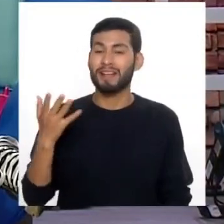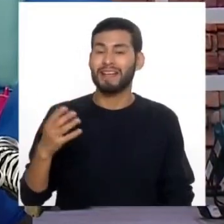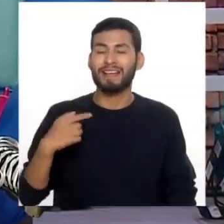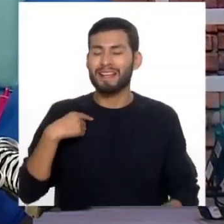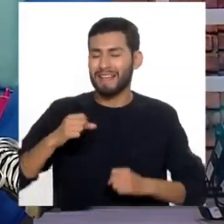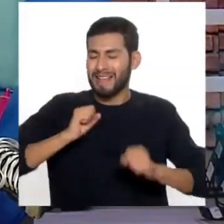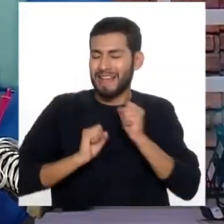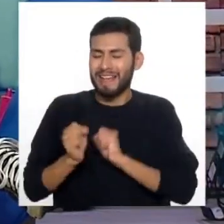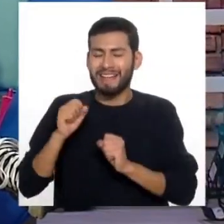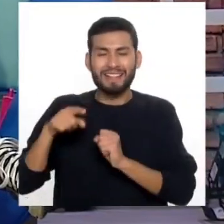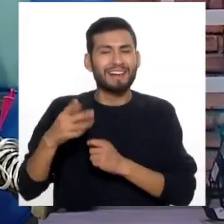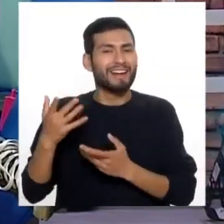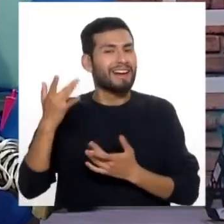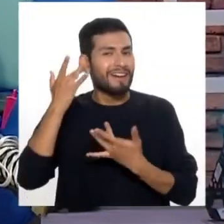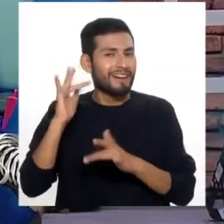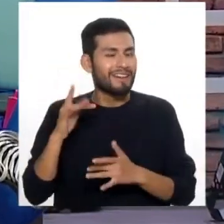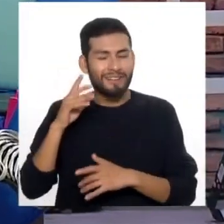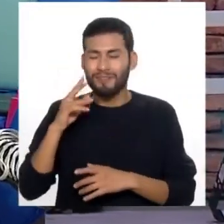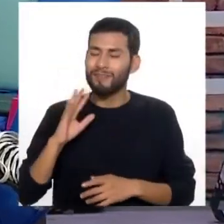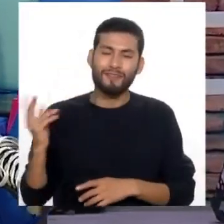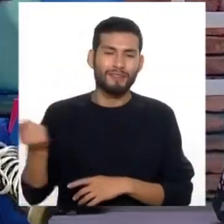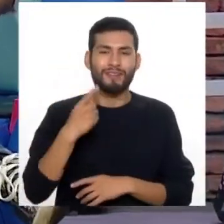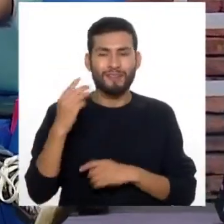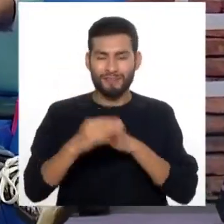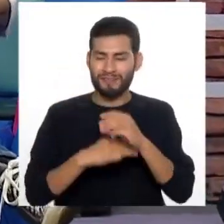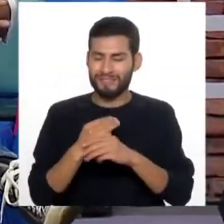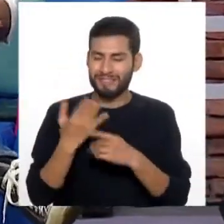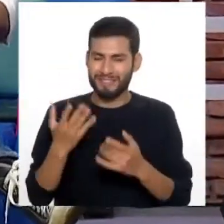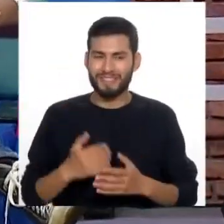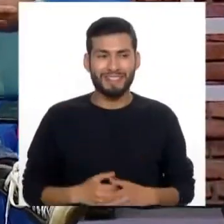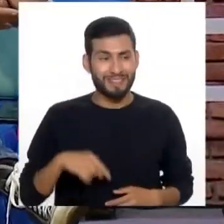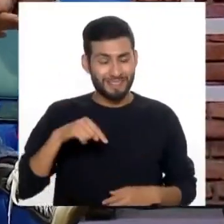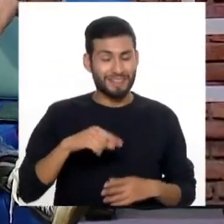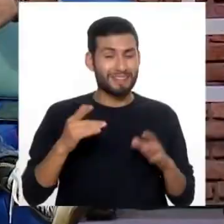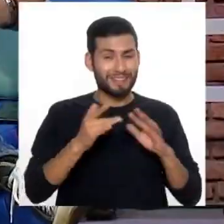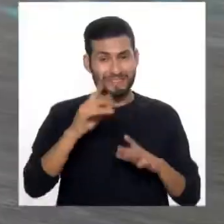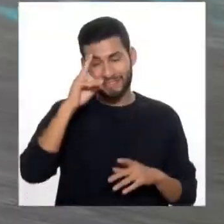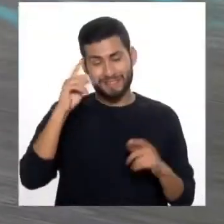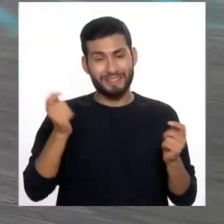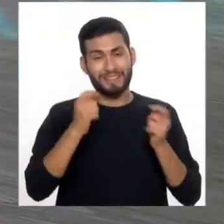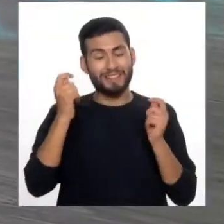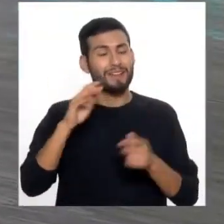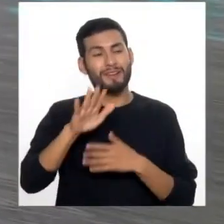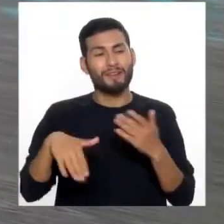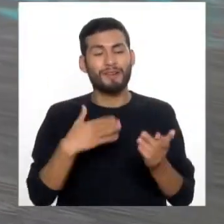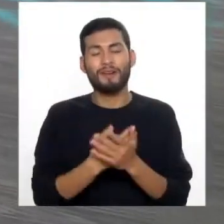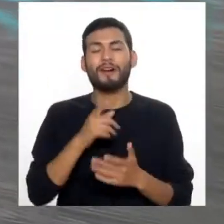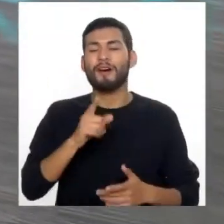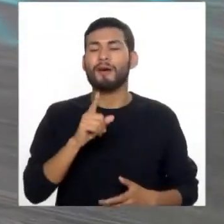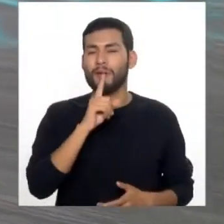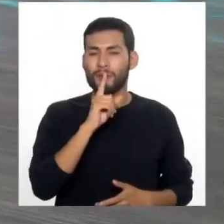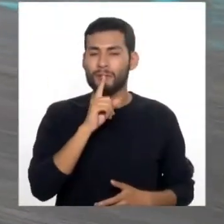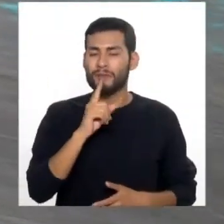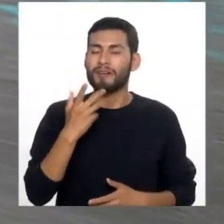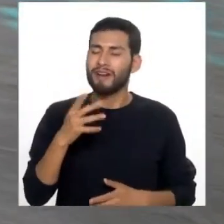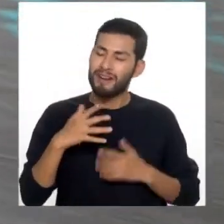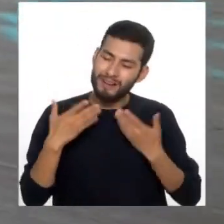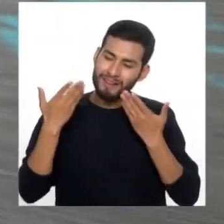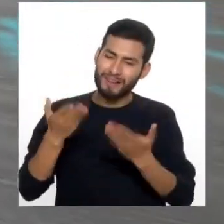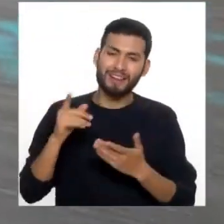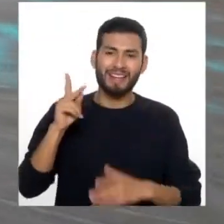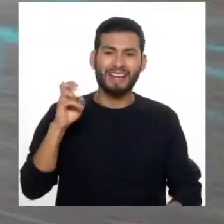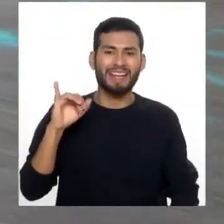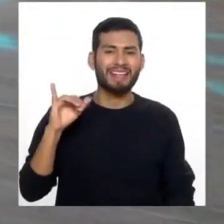que deslumbra con su voz a todo el mundo. Bueno, hoy aquí en Conecta Perú, para celebrar a todos los padres, tenemos la suerte de tener a